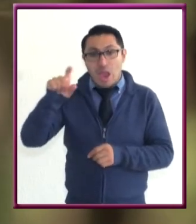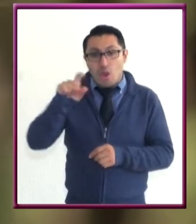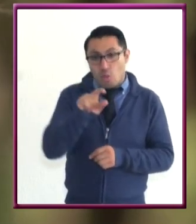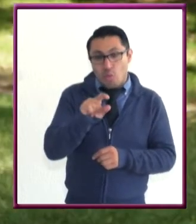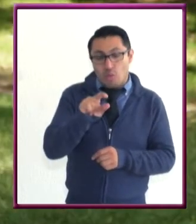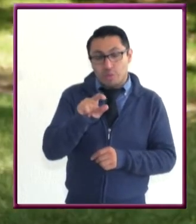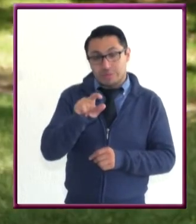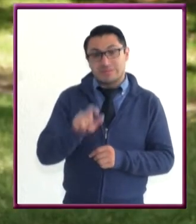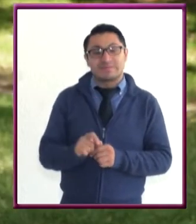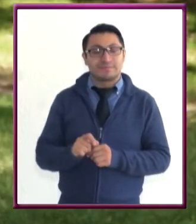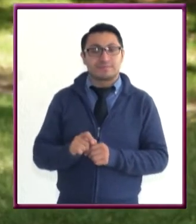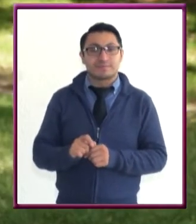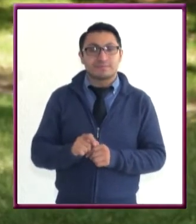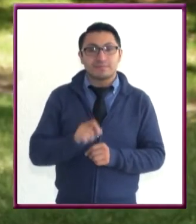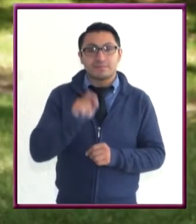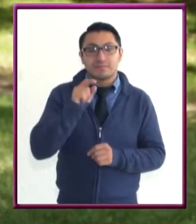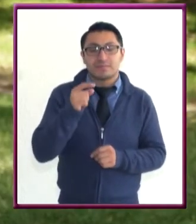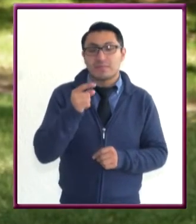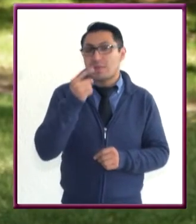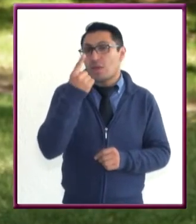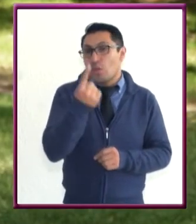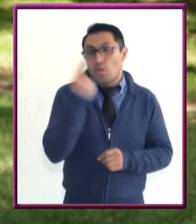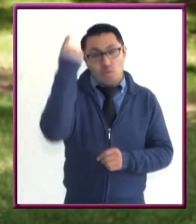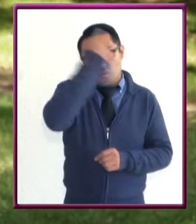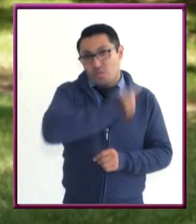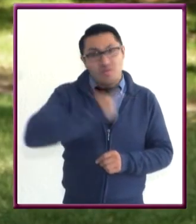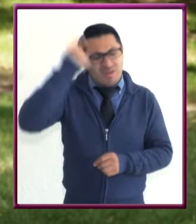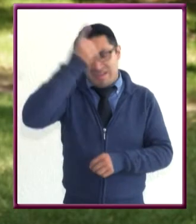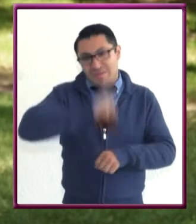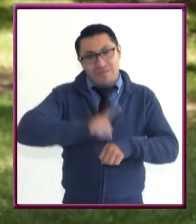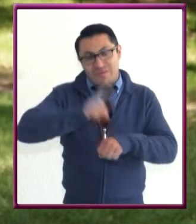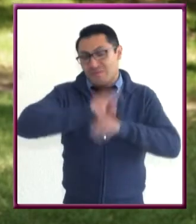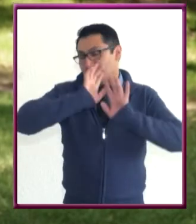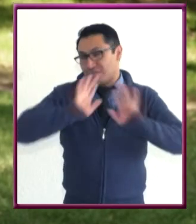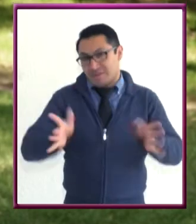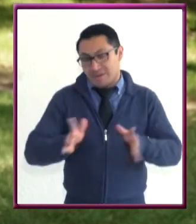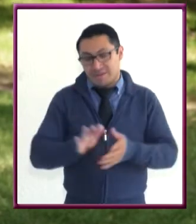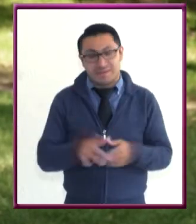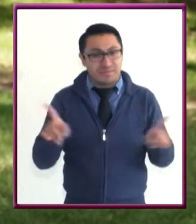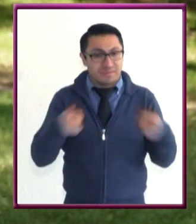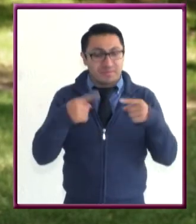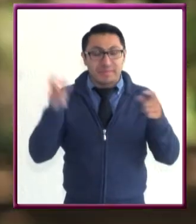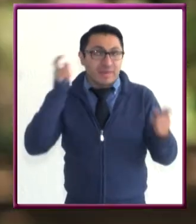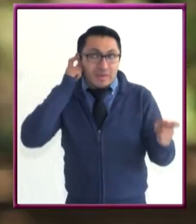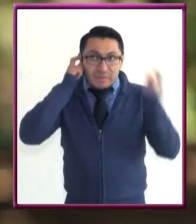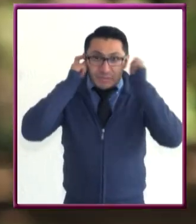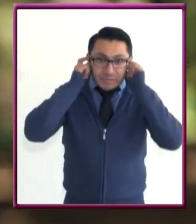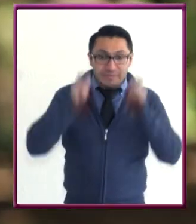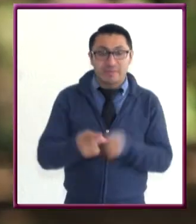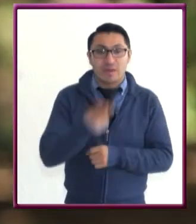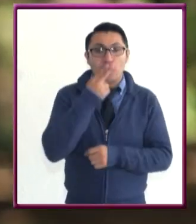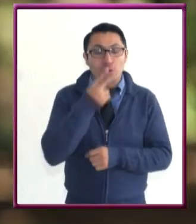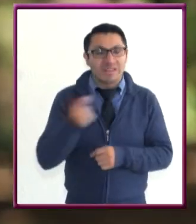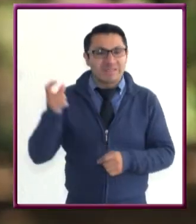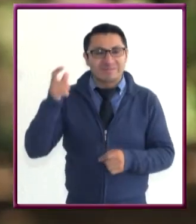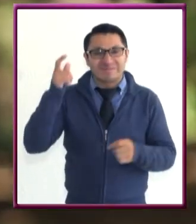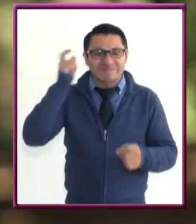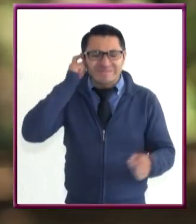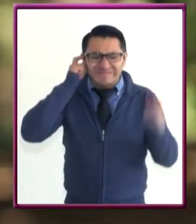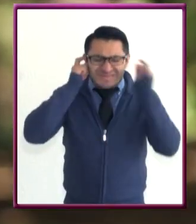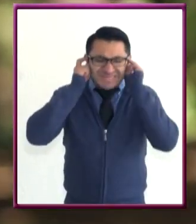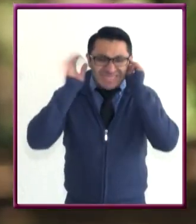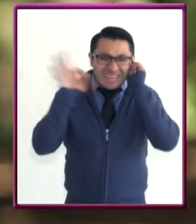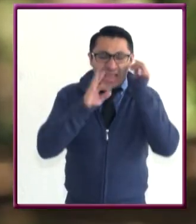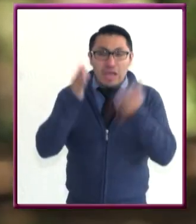posible. Limitar a 1 hora tu exposición diaria a música con audífonos. Usar tapones para los oídos